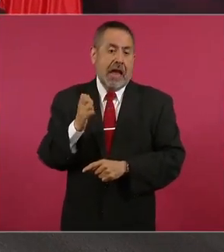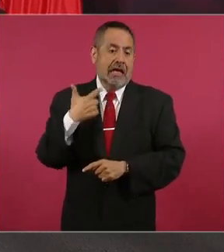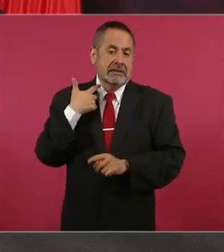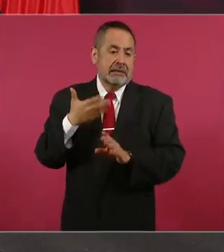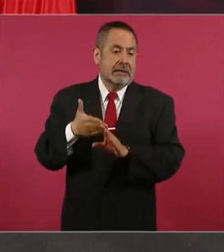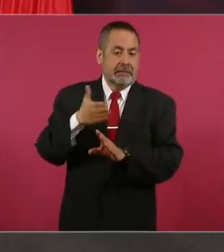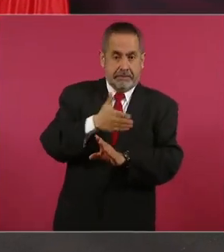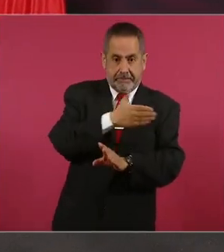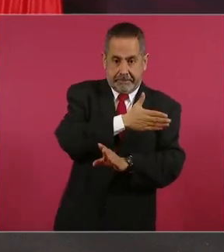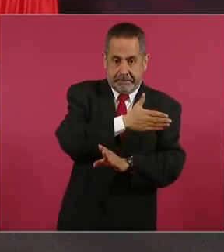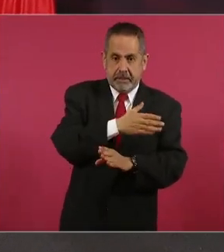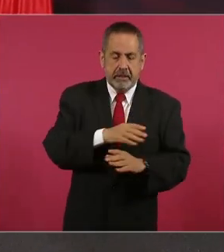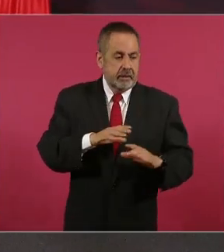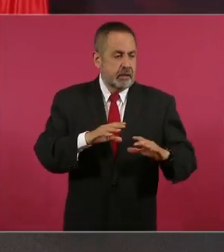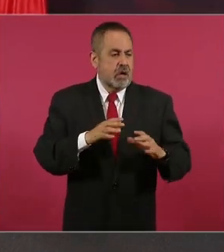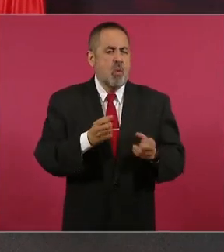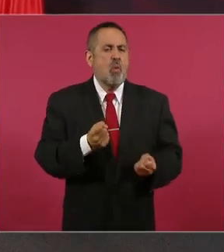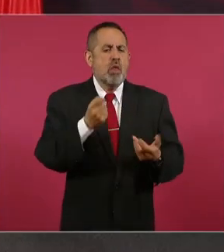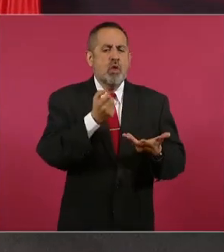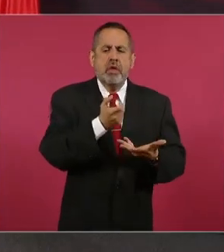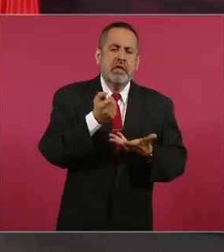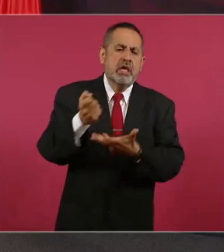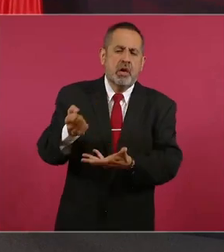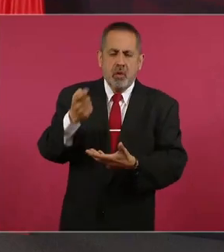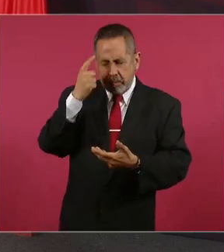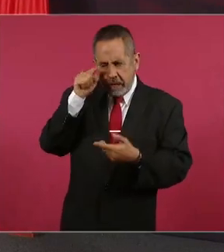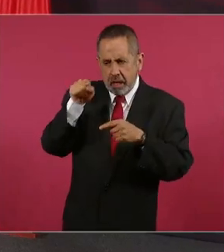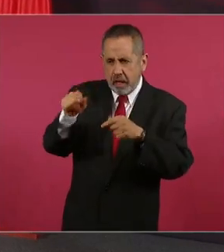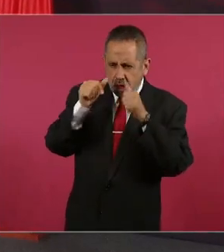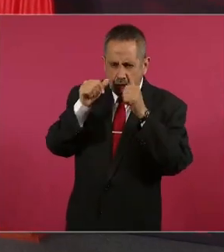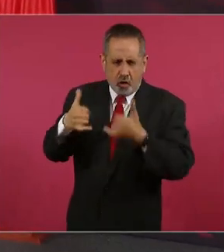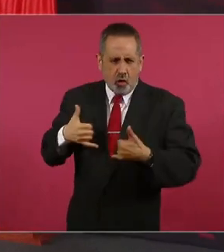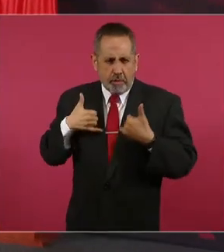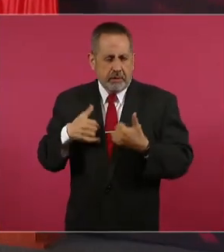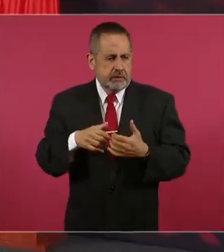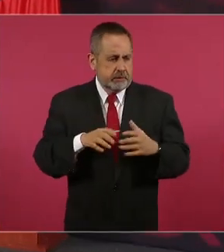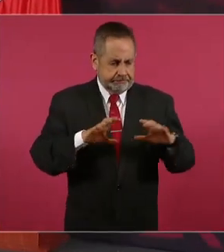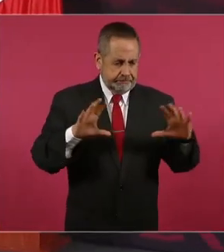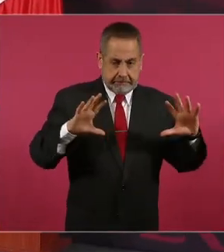jóvenes del presupuesto federal